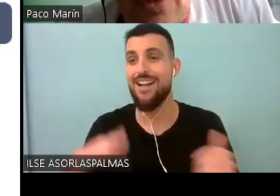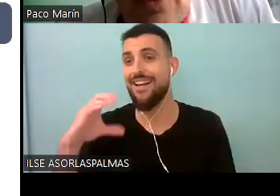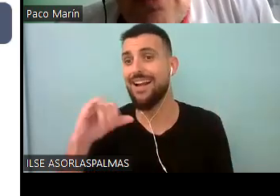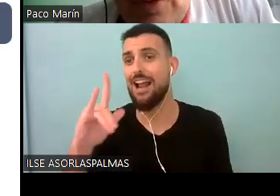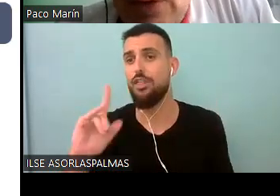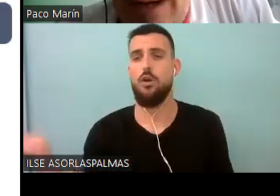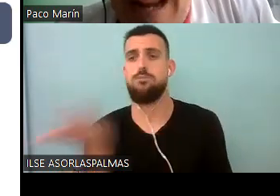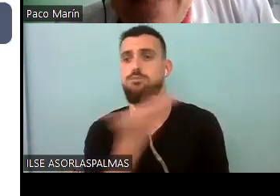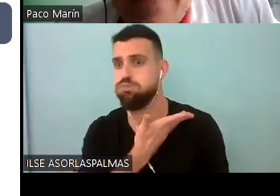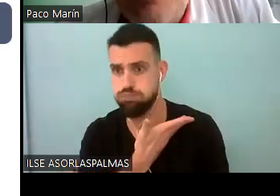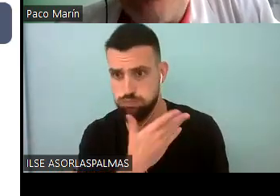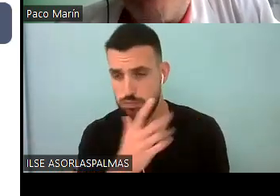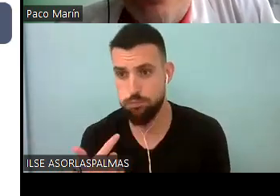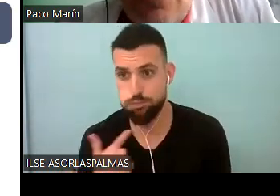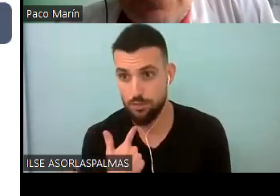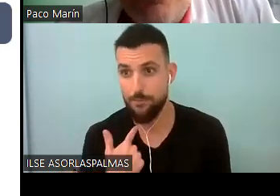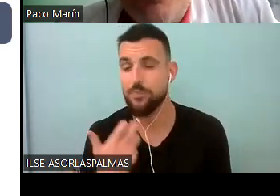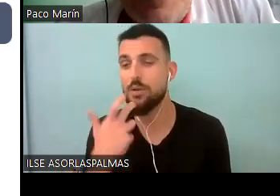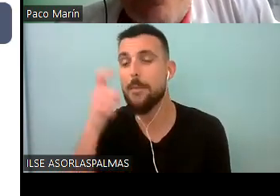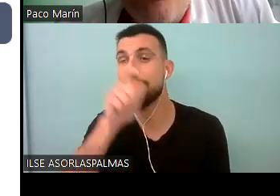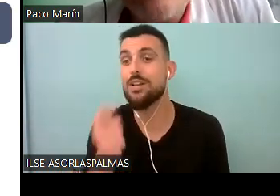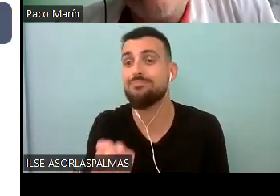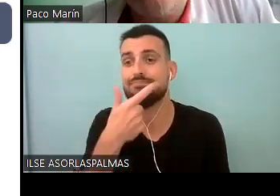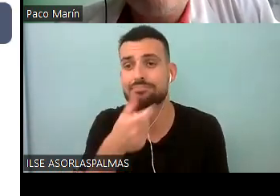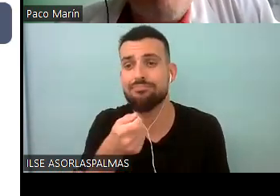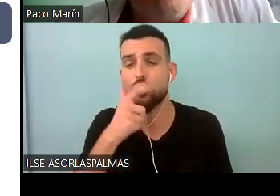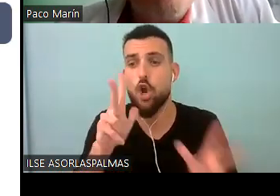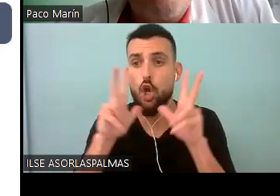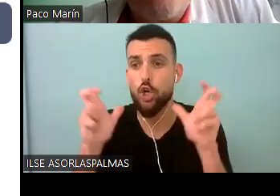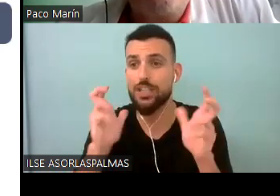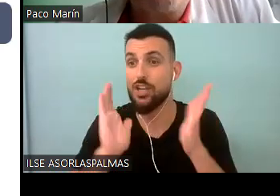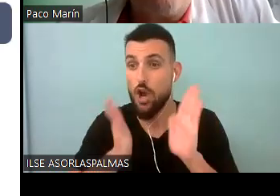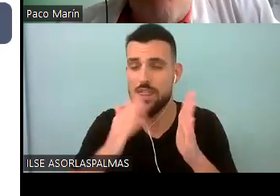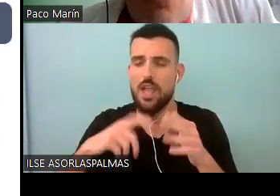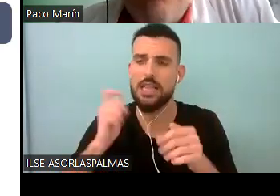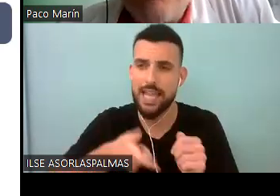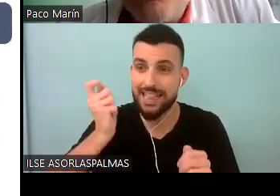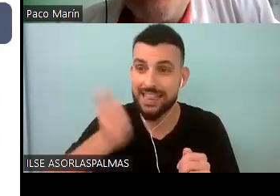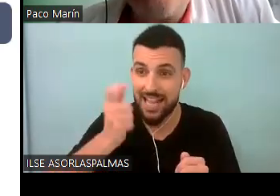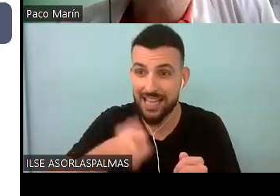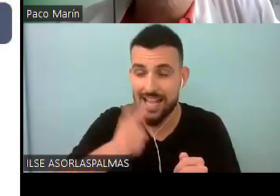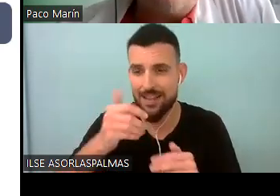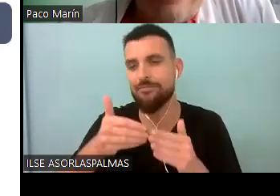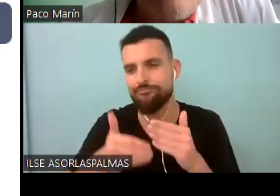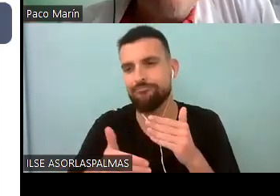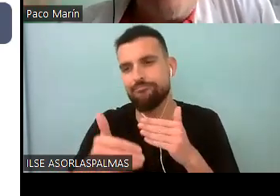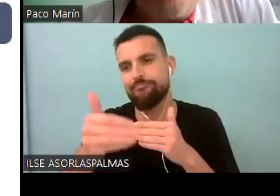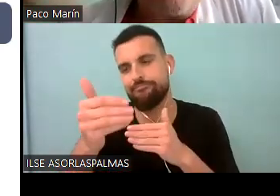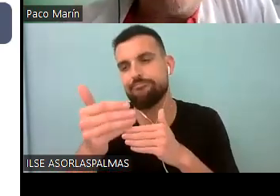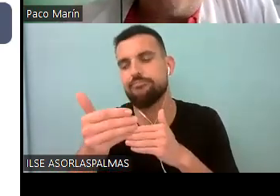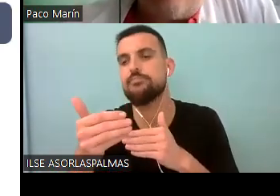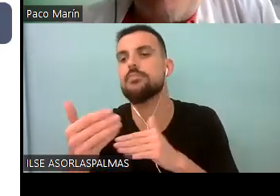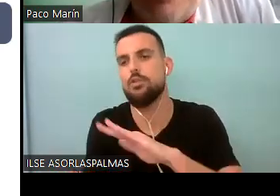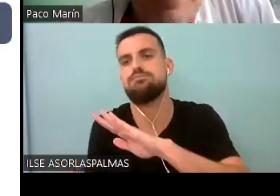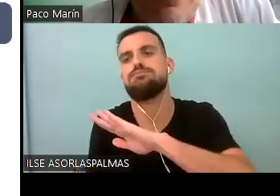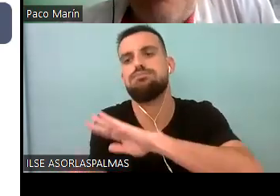dentro de los huesos. Por lo tanto, alguien que haya tomado corticoides de manera crónica va a padecer una osteopenia o una osteoporosis antes que una persona